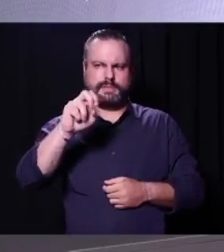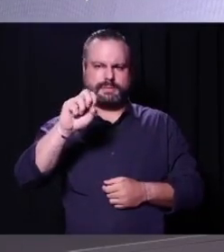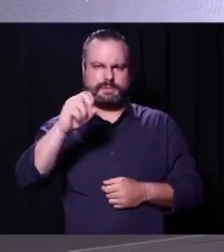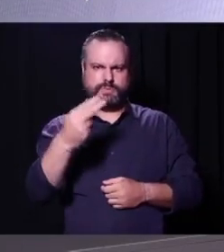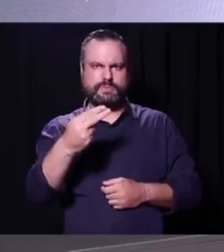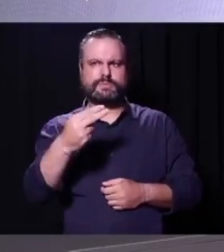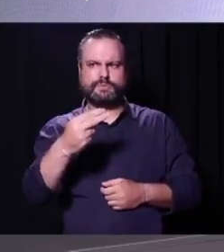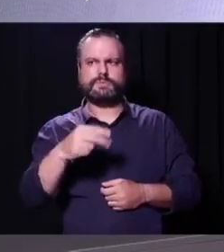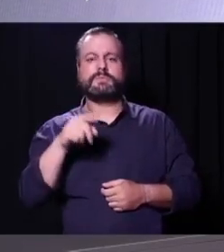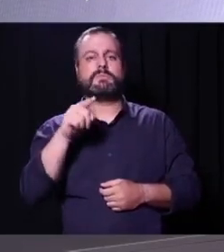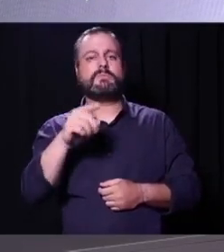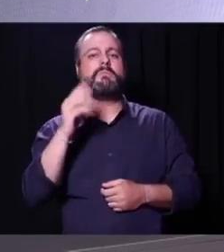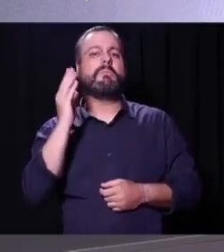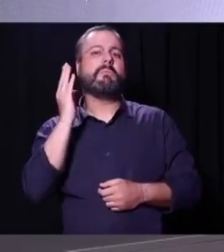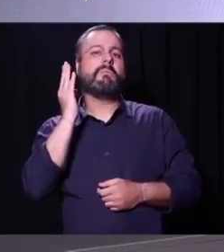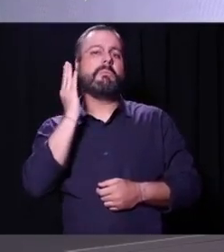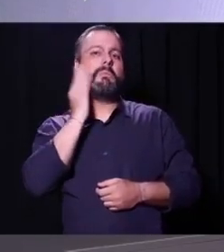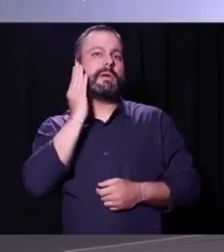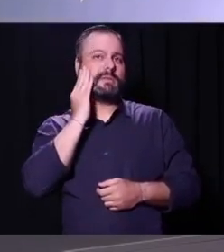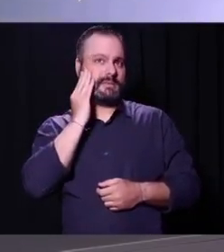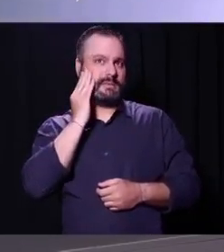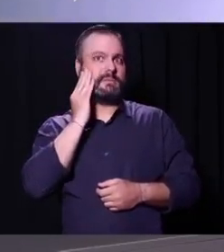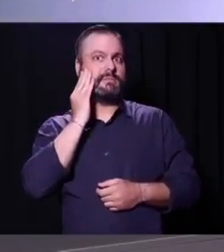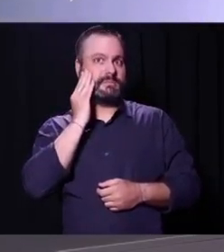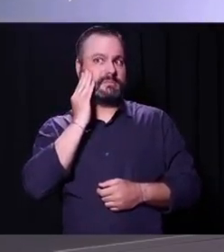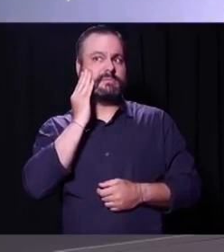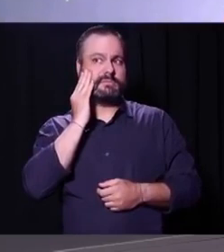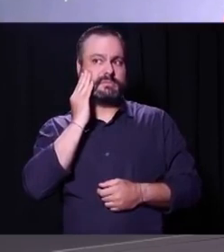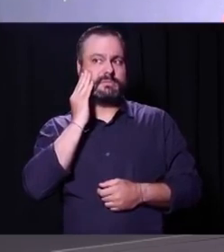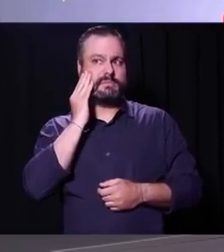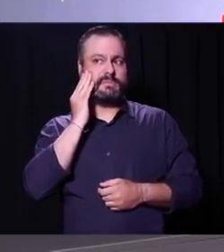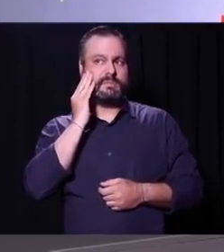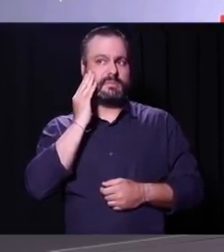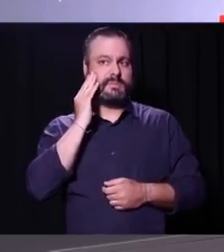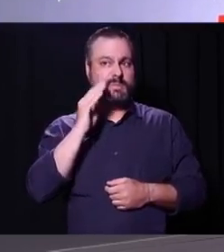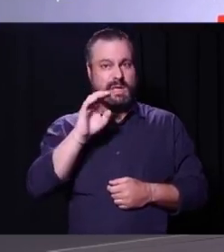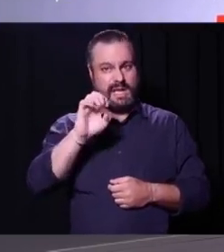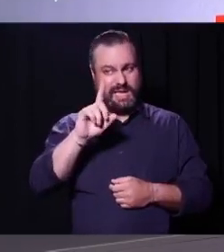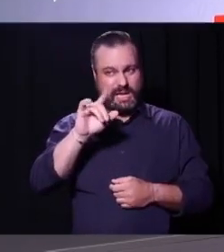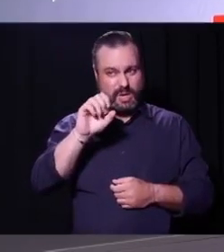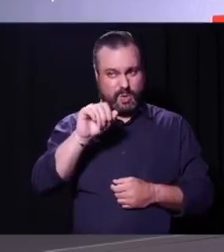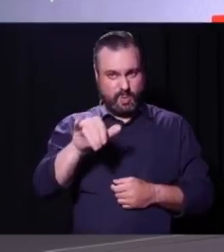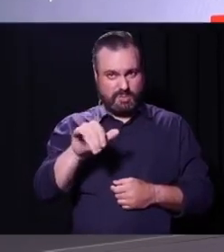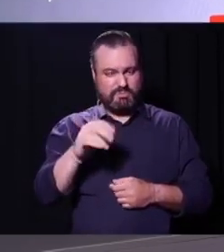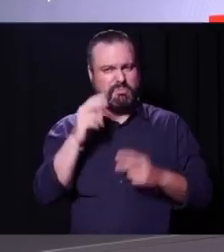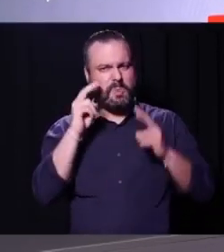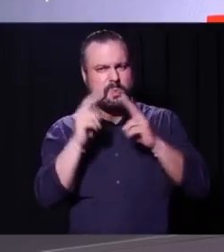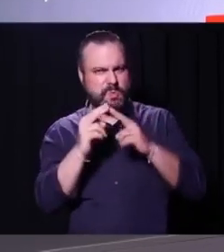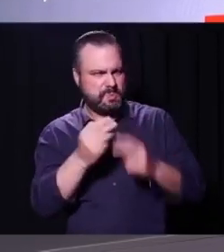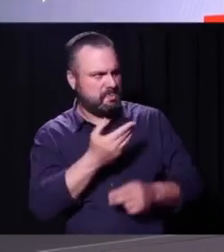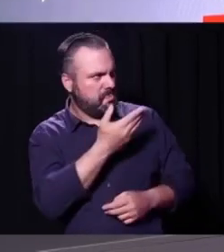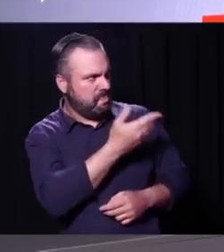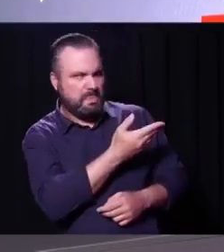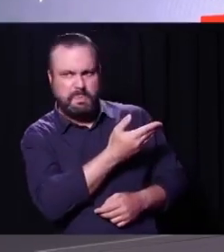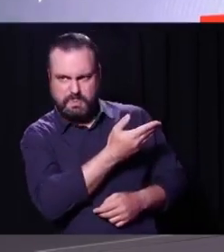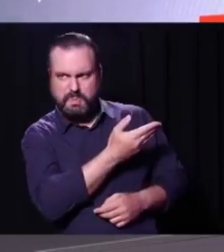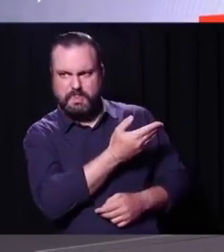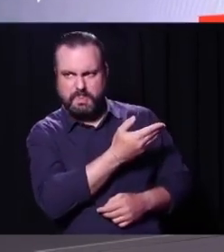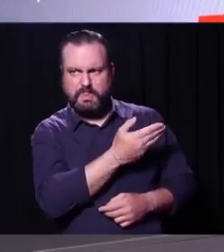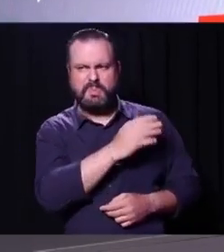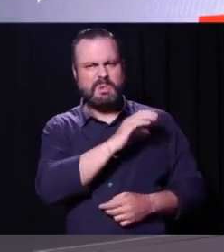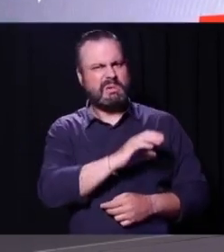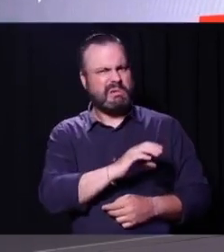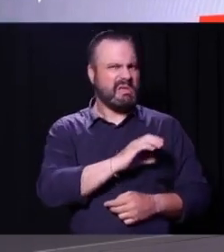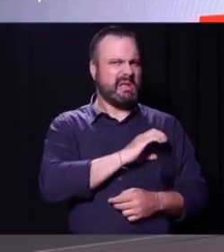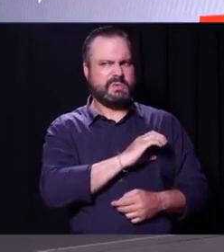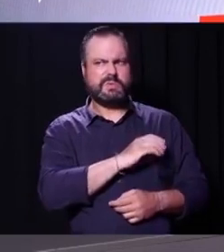Mi madre, y Eloy la conoció, una mujer de mucho carácter. Y independientemente